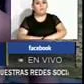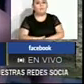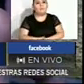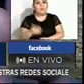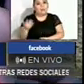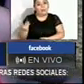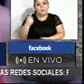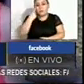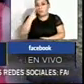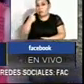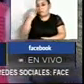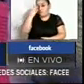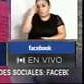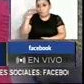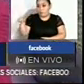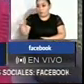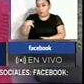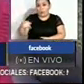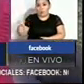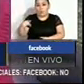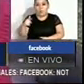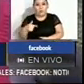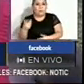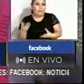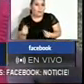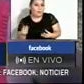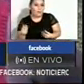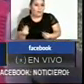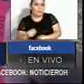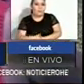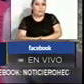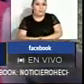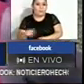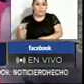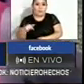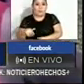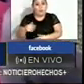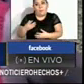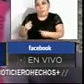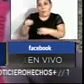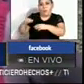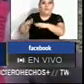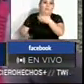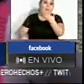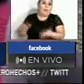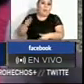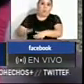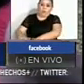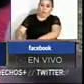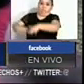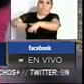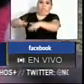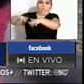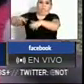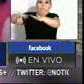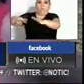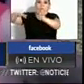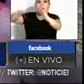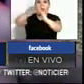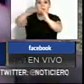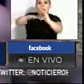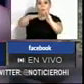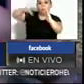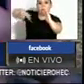Así que de ahí para nosotros aquí hemos estado con el temor de que la quebrada rebalse y se sube el agua aquí a estas casas de este lado.